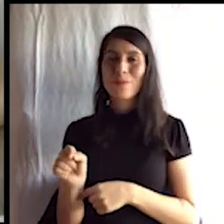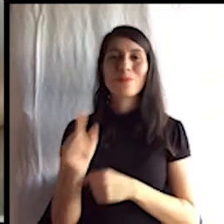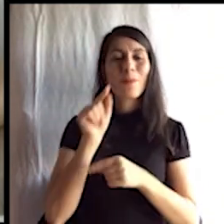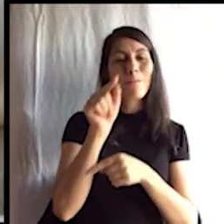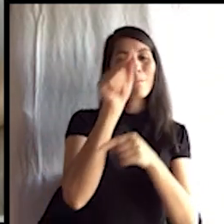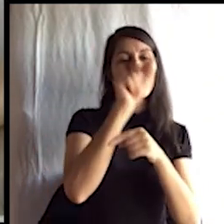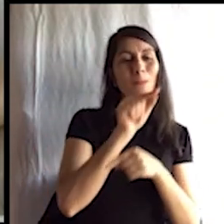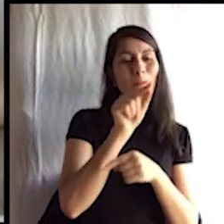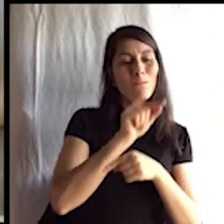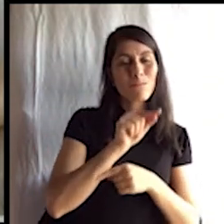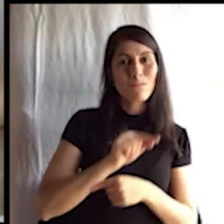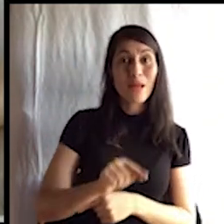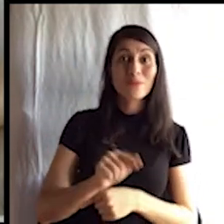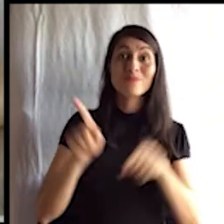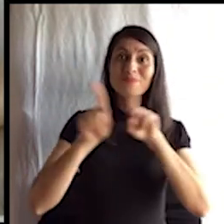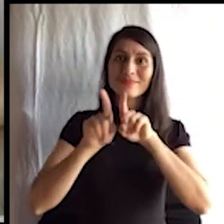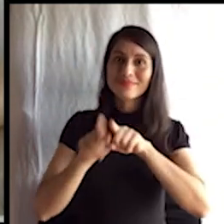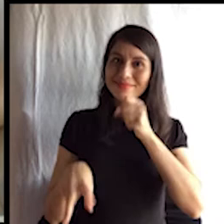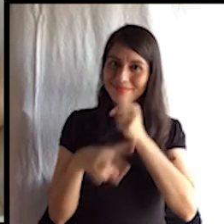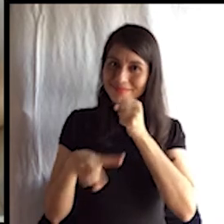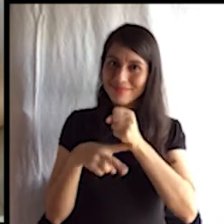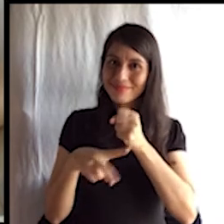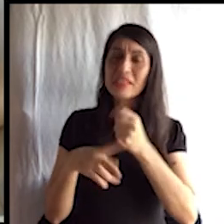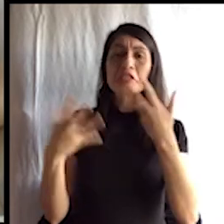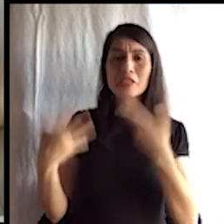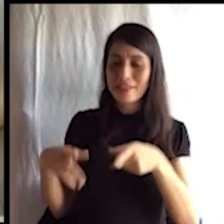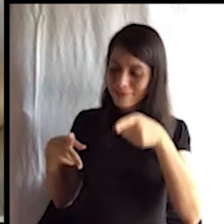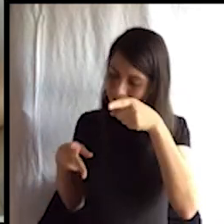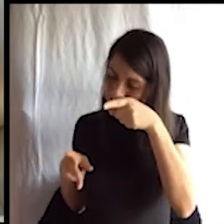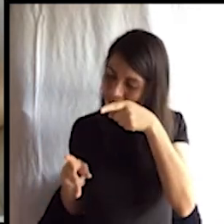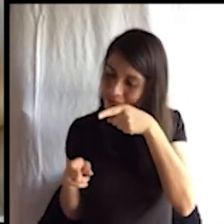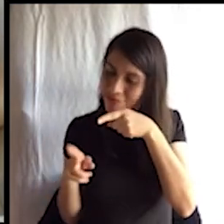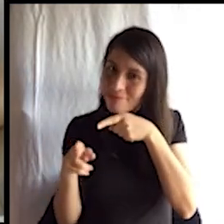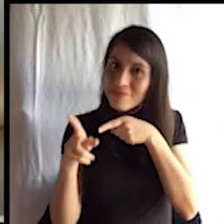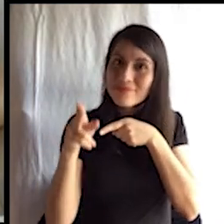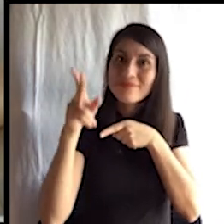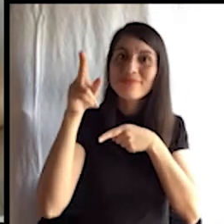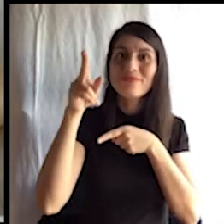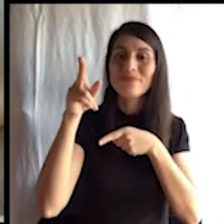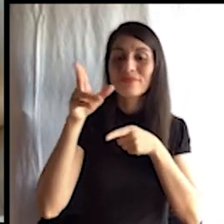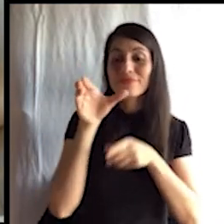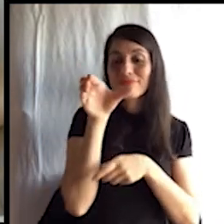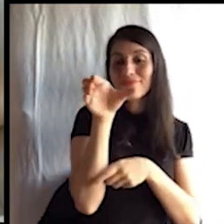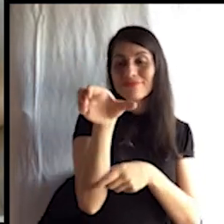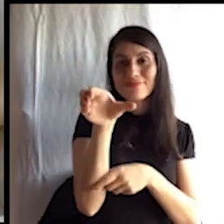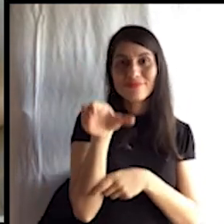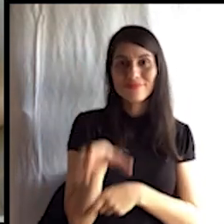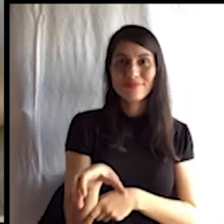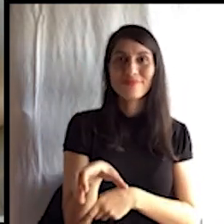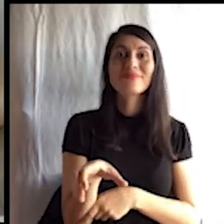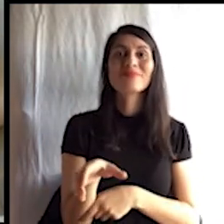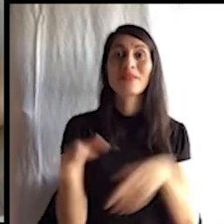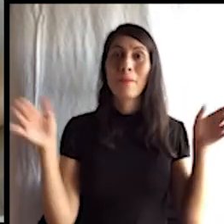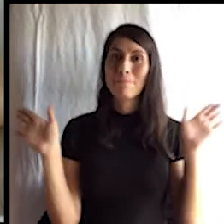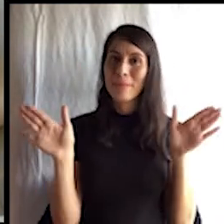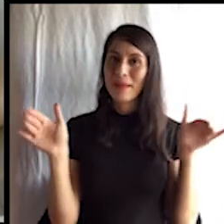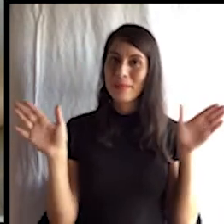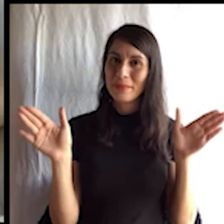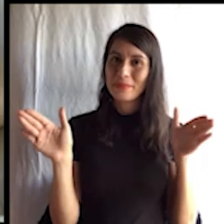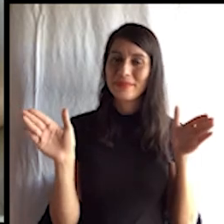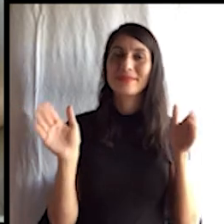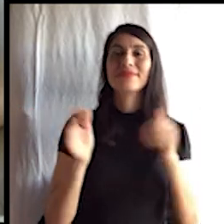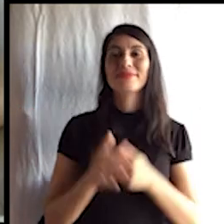Luego agarraré los vasos, los cuales ya he cortado a la mitad y veremos que quepan en las alas.